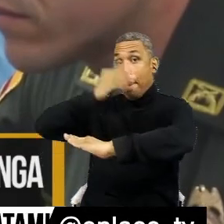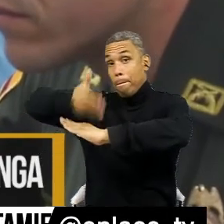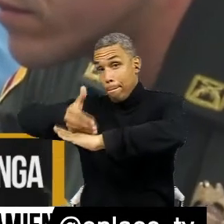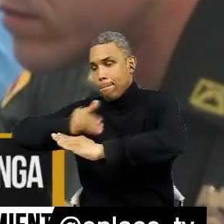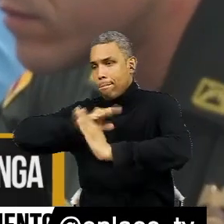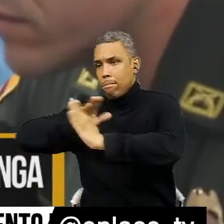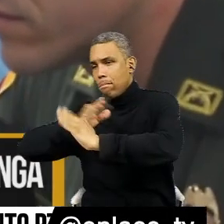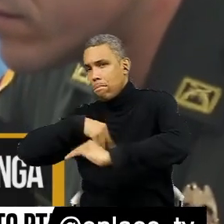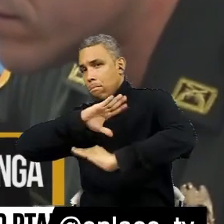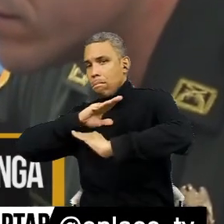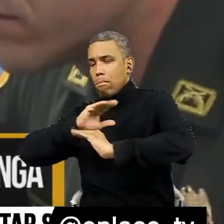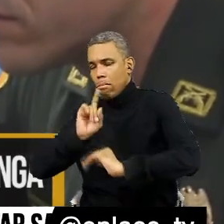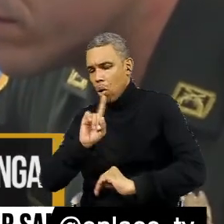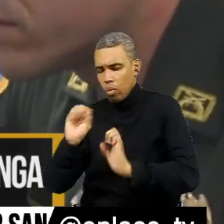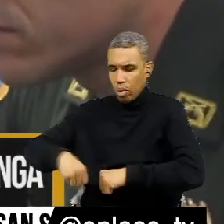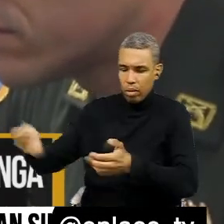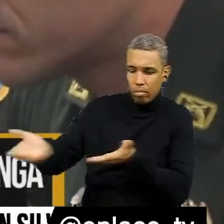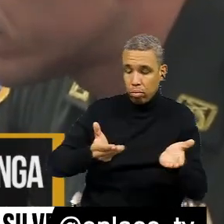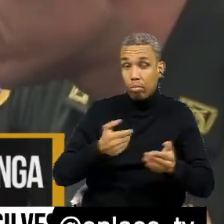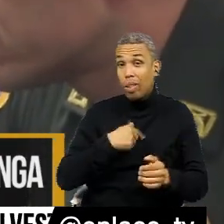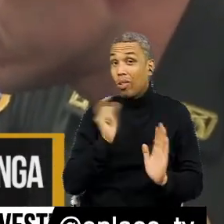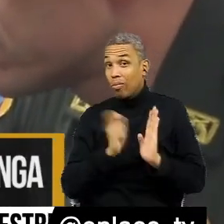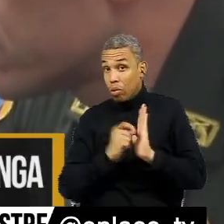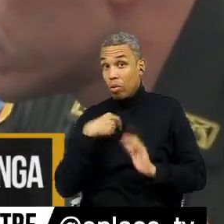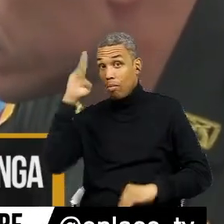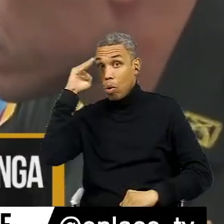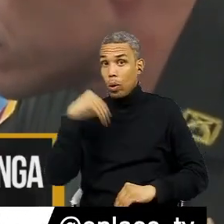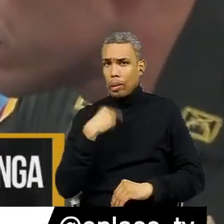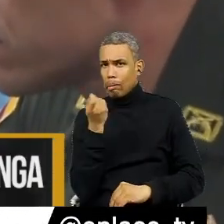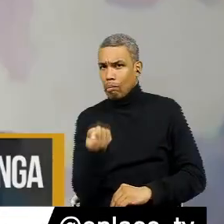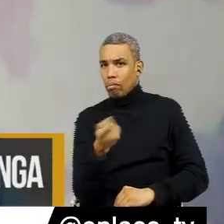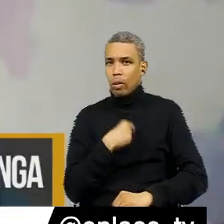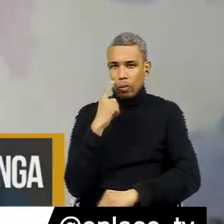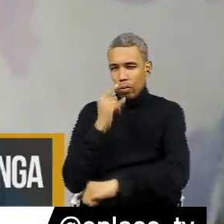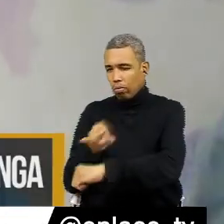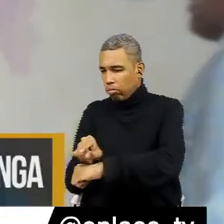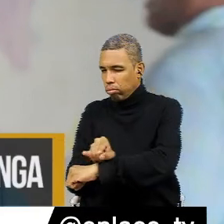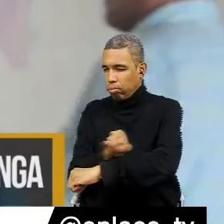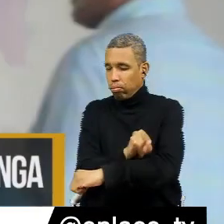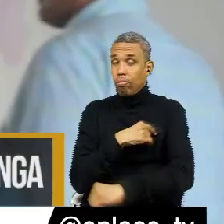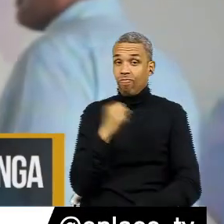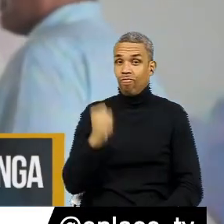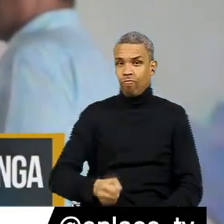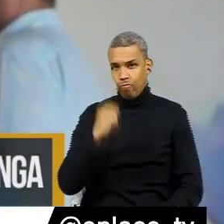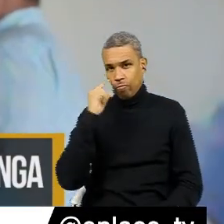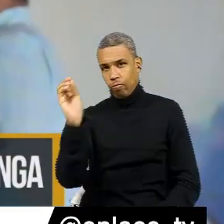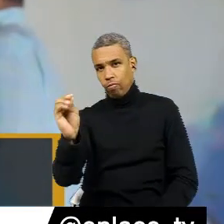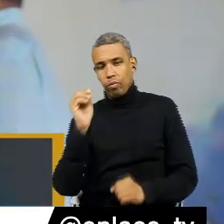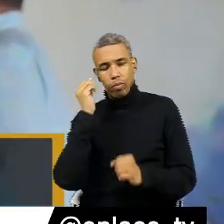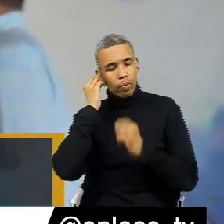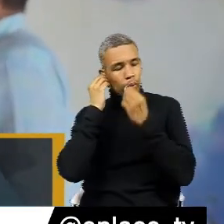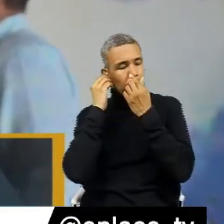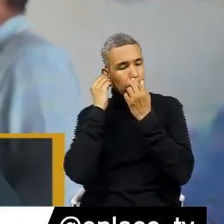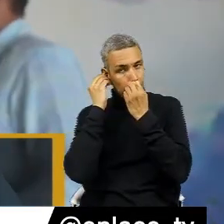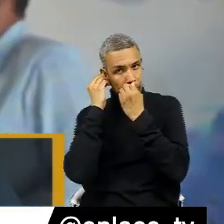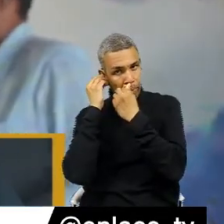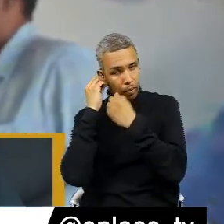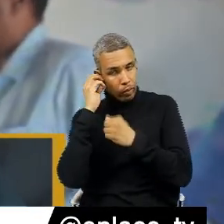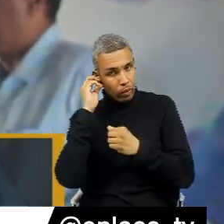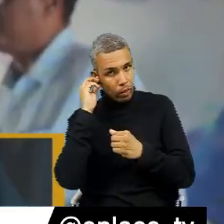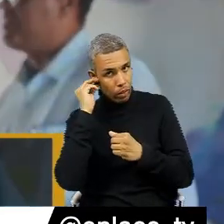una estricta logística de seguridad implementada por la Policía Nacional. Una vez más se mantiene la política del equipo